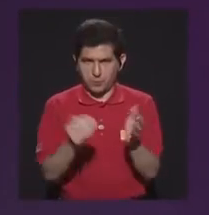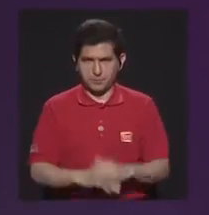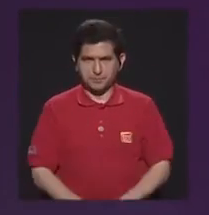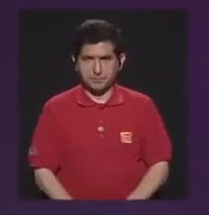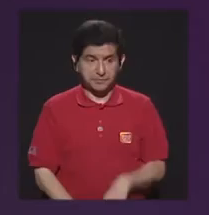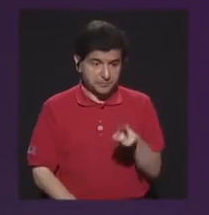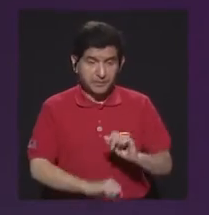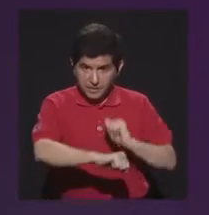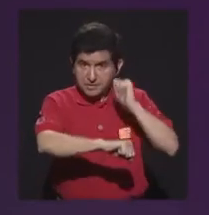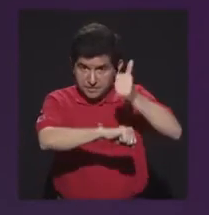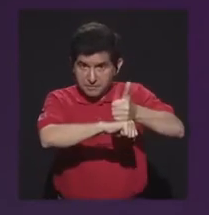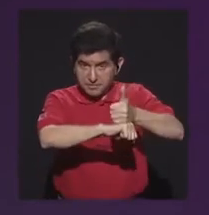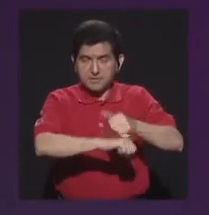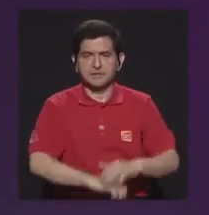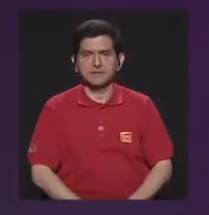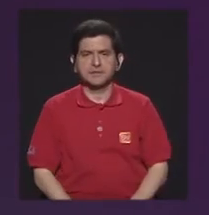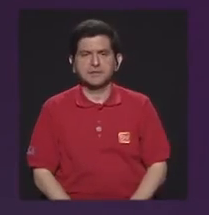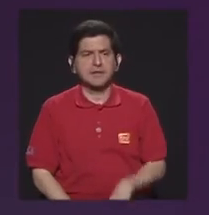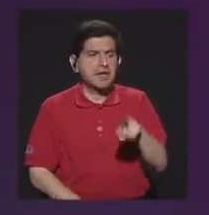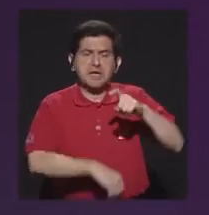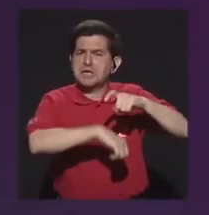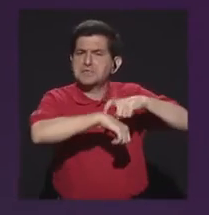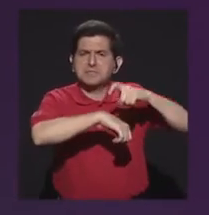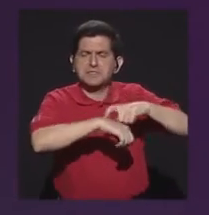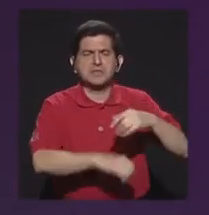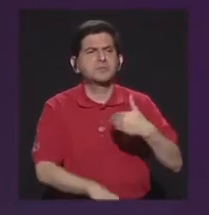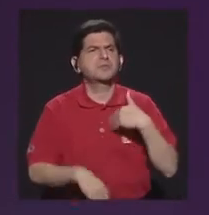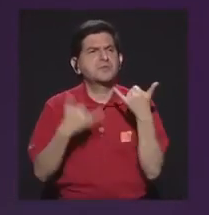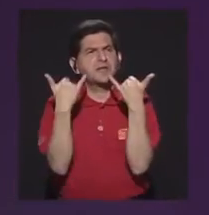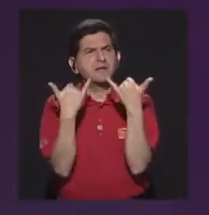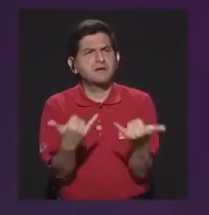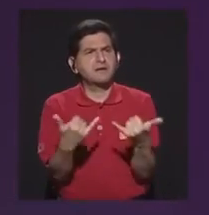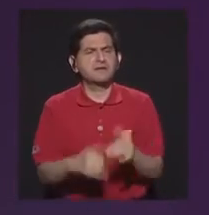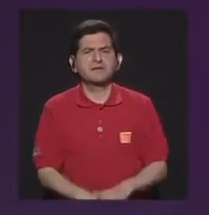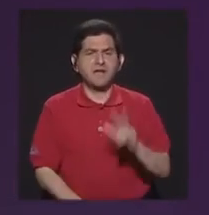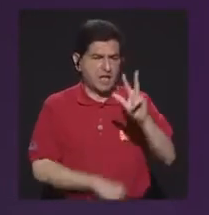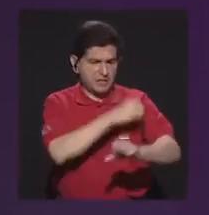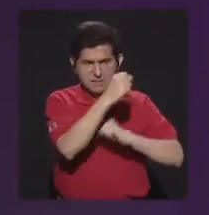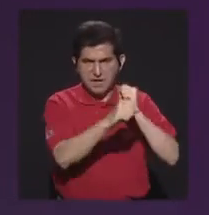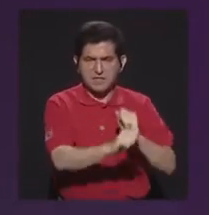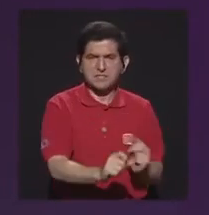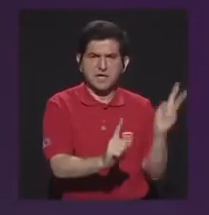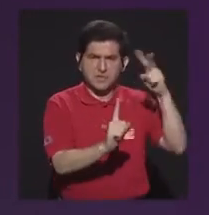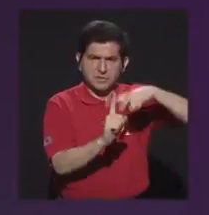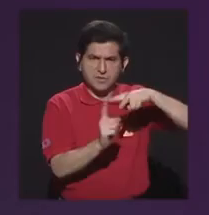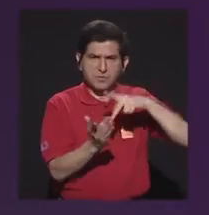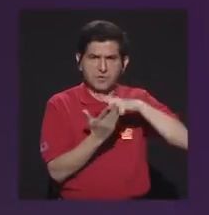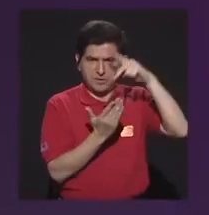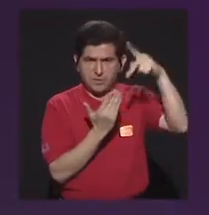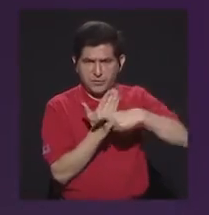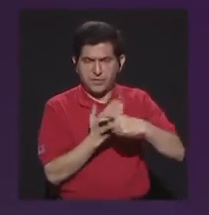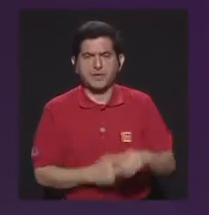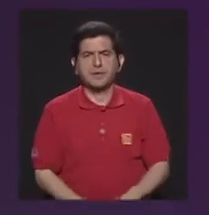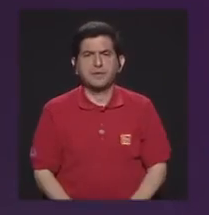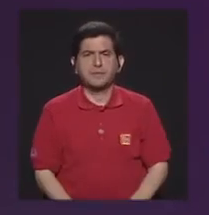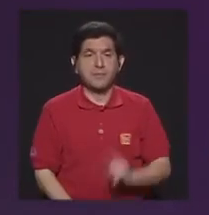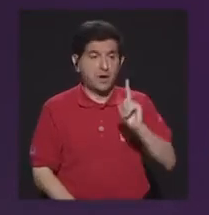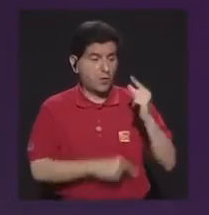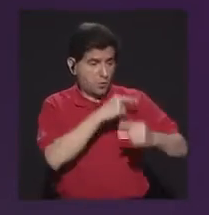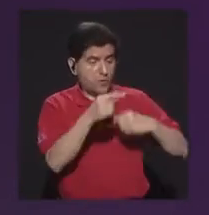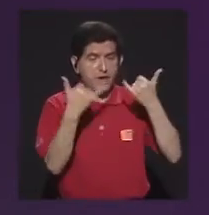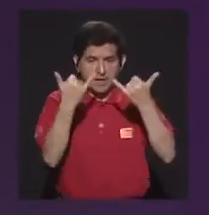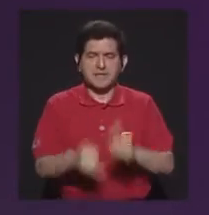esa implementación. A ese momento habían ya, digamos, 3 años de implementación del programa. Había una generación que había